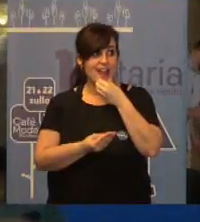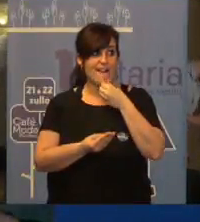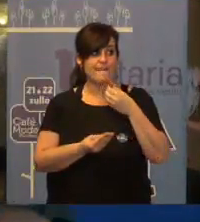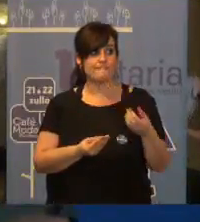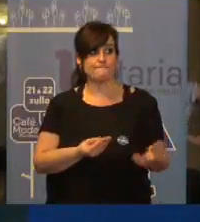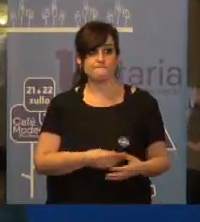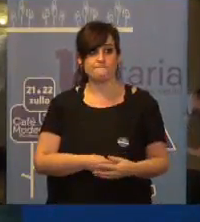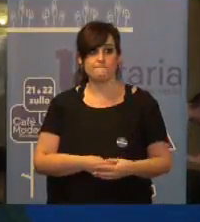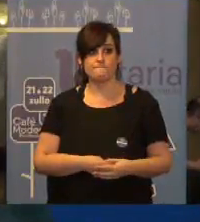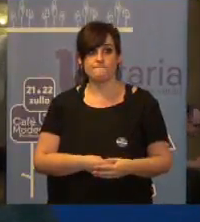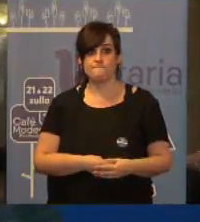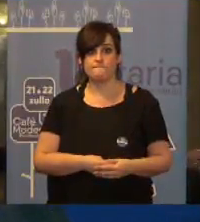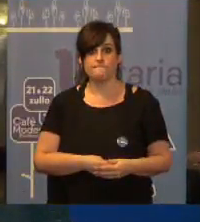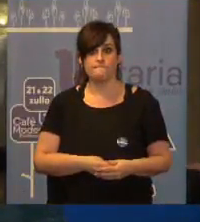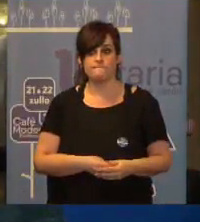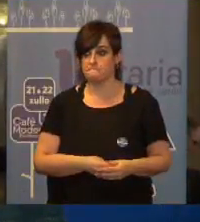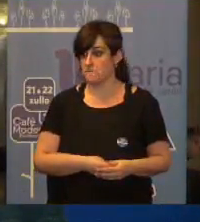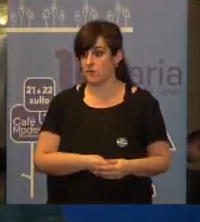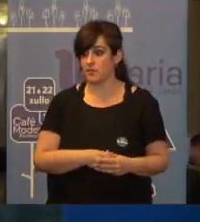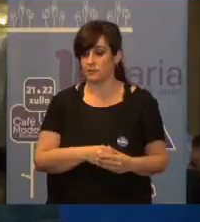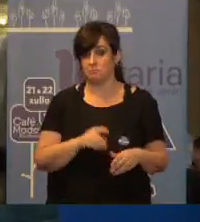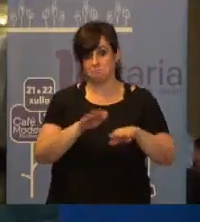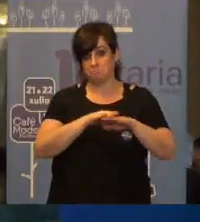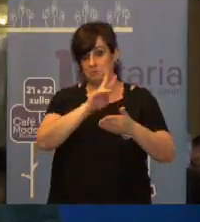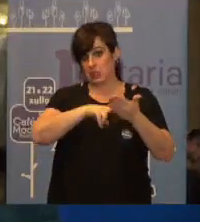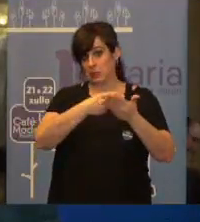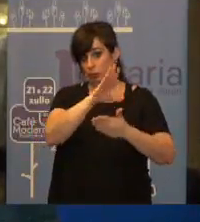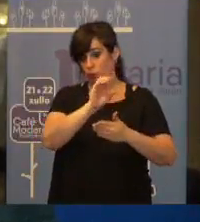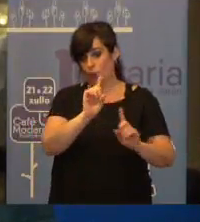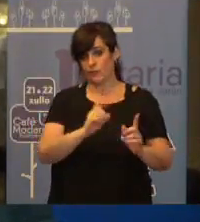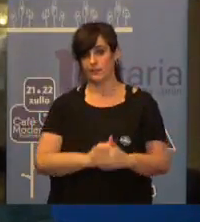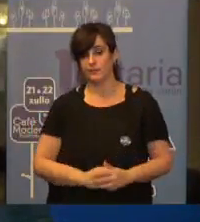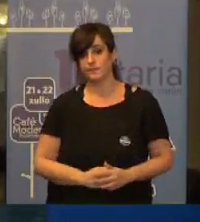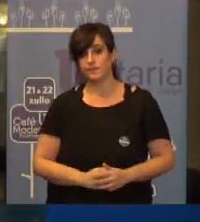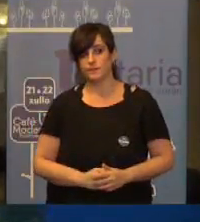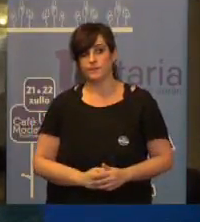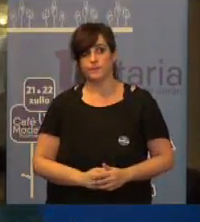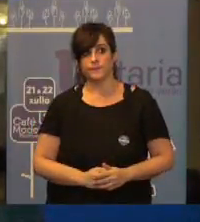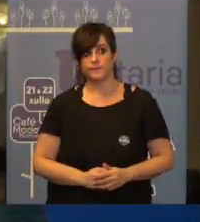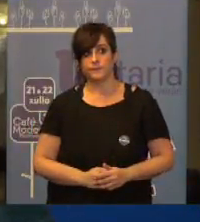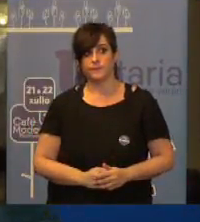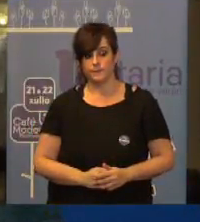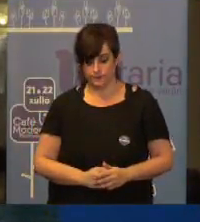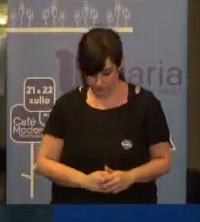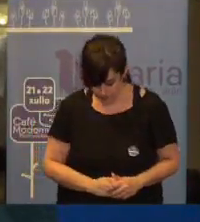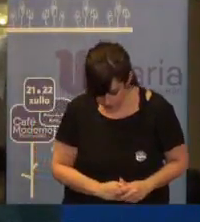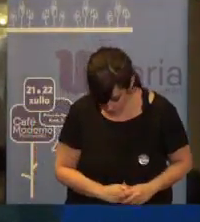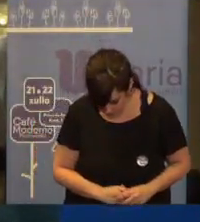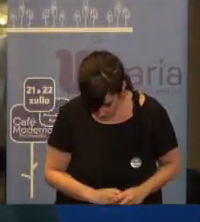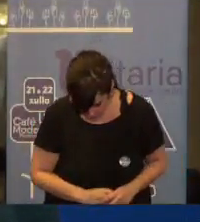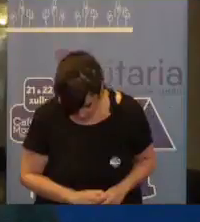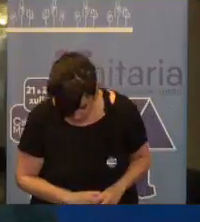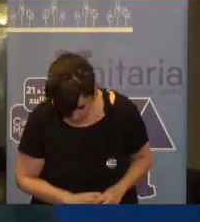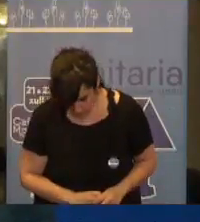fin, todo o neoliberalismo e o capitalismo financiero. Bueno, pois non entendo